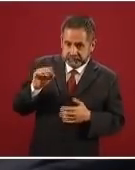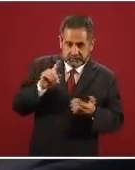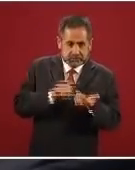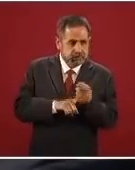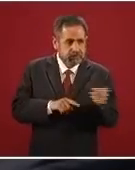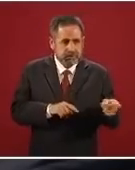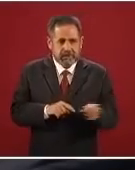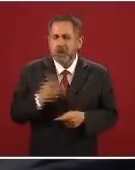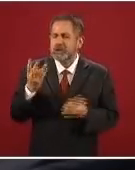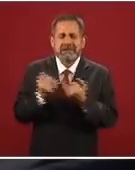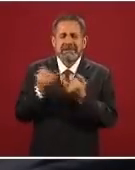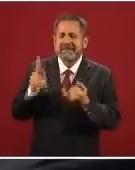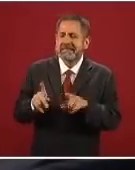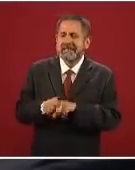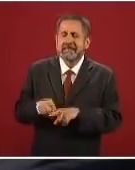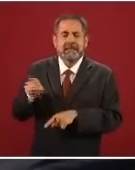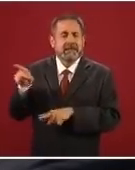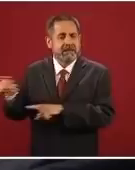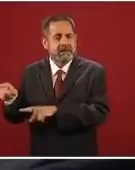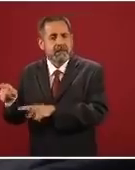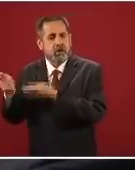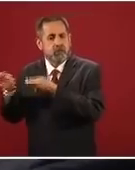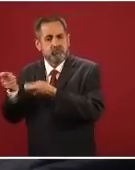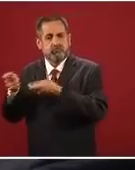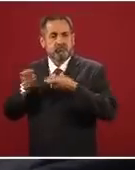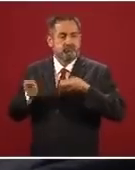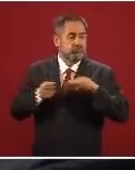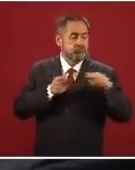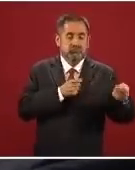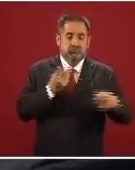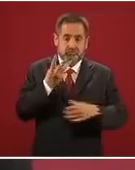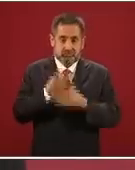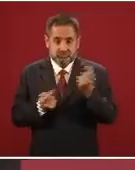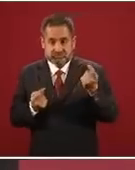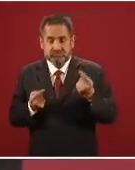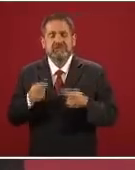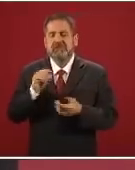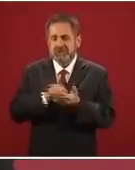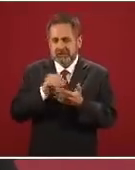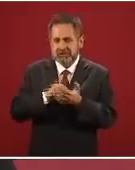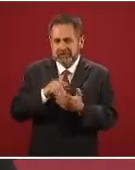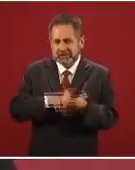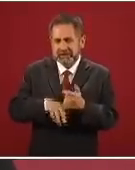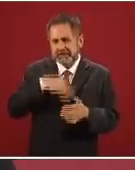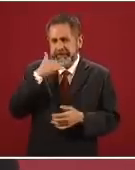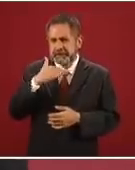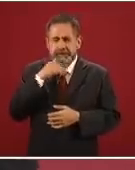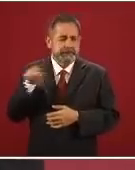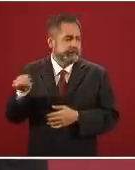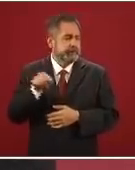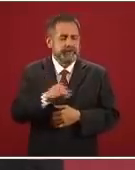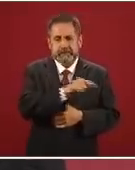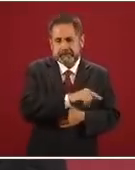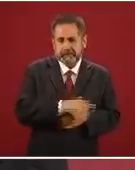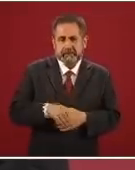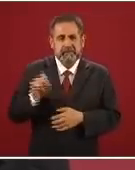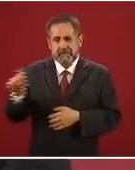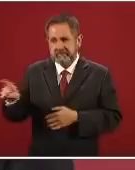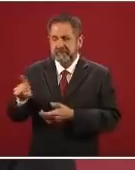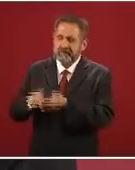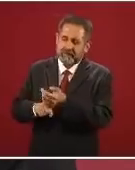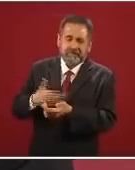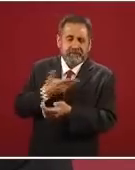tres poderes, todavía hay corrupción. En el Poder Ejecutivo